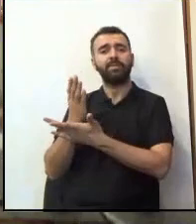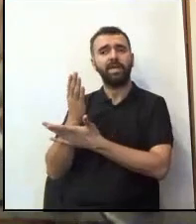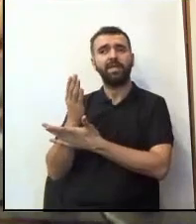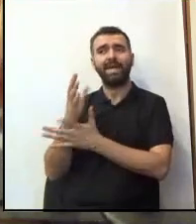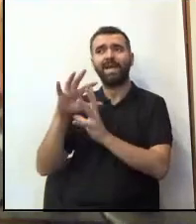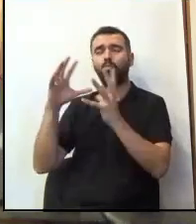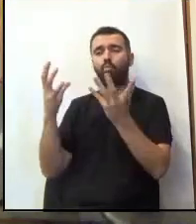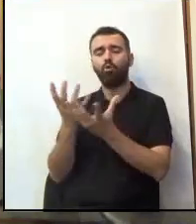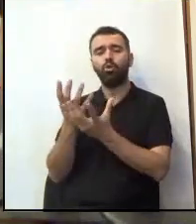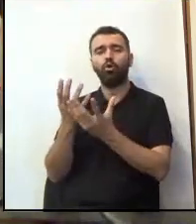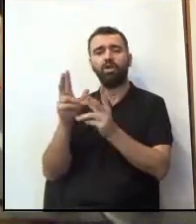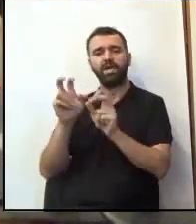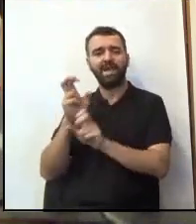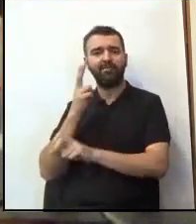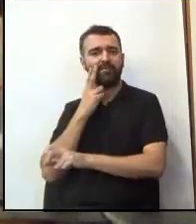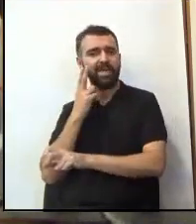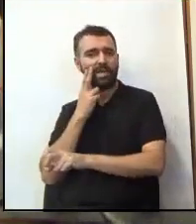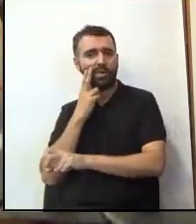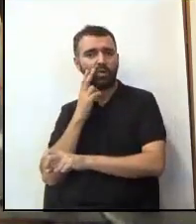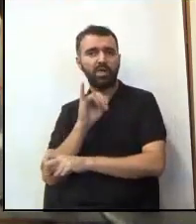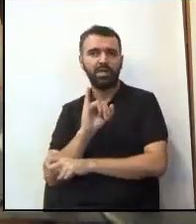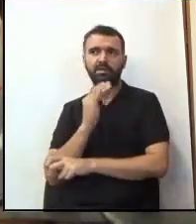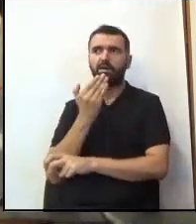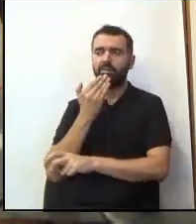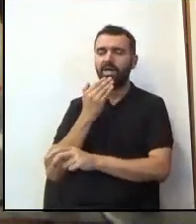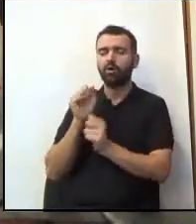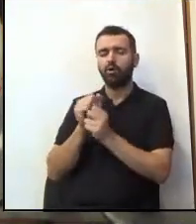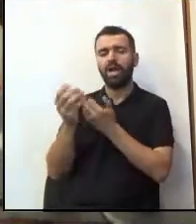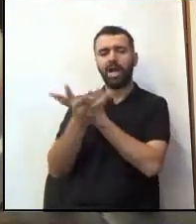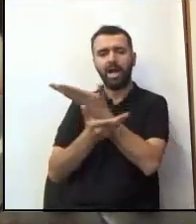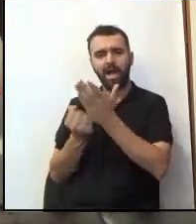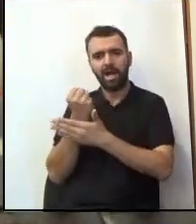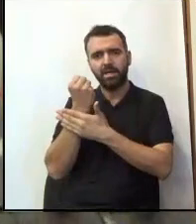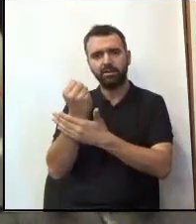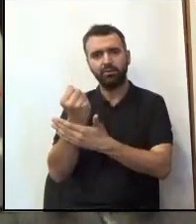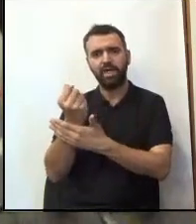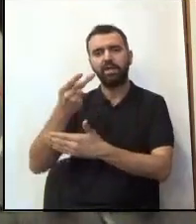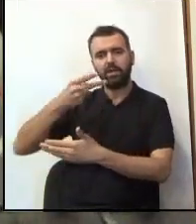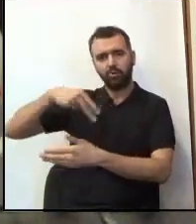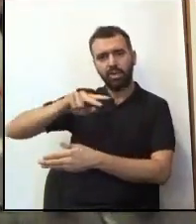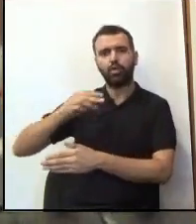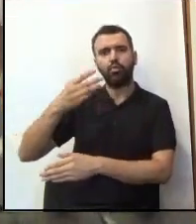desde el mundo del vino y, por supuesto, con la colaboración de nuestro municipio.